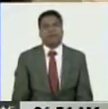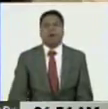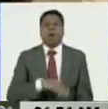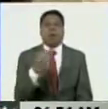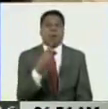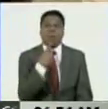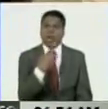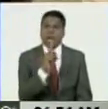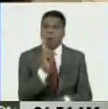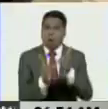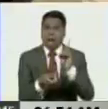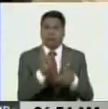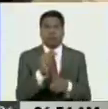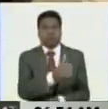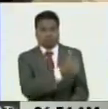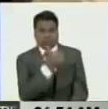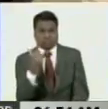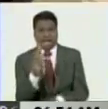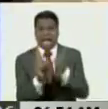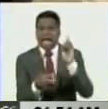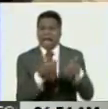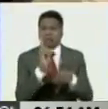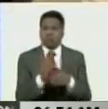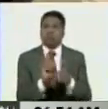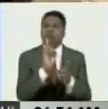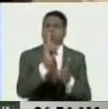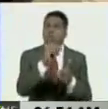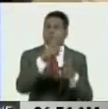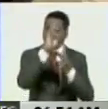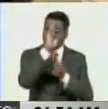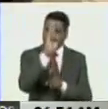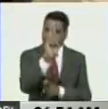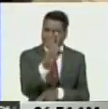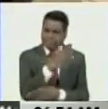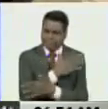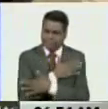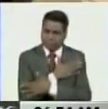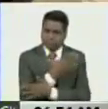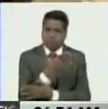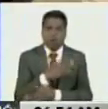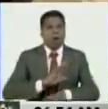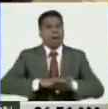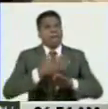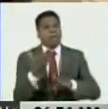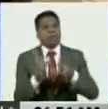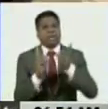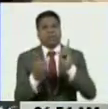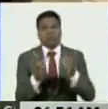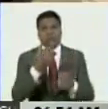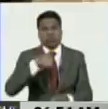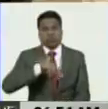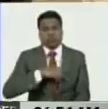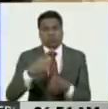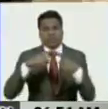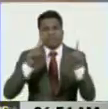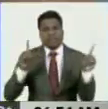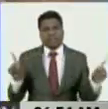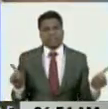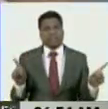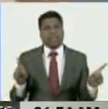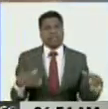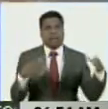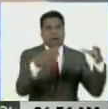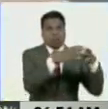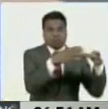mencionaron algunos de ellos, y digo algunos de ellos con mucho respeto, porque yo creo que nosotros a veces tenemos que diferenciar entre